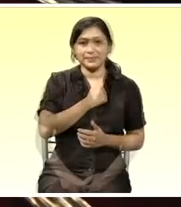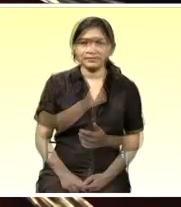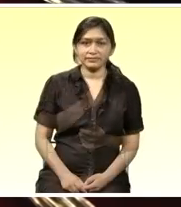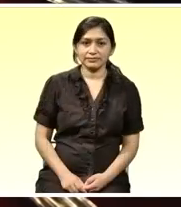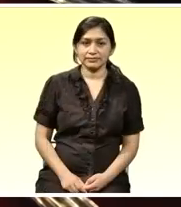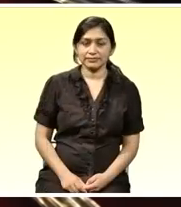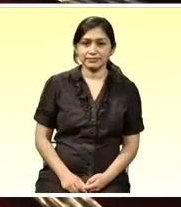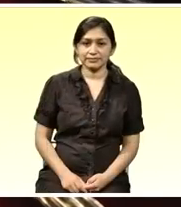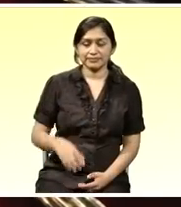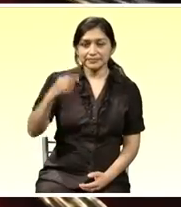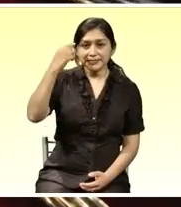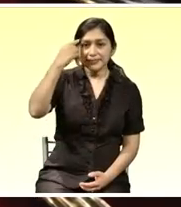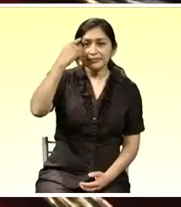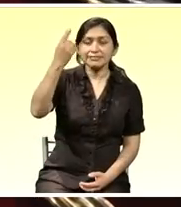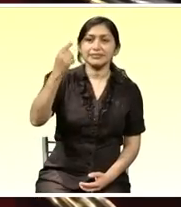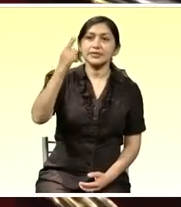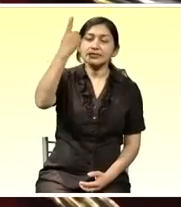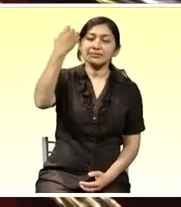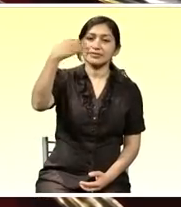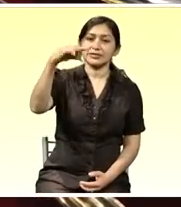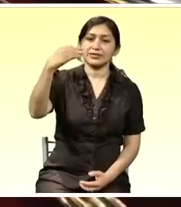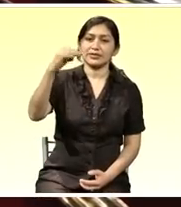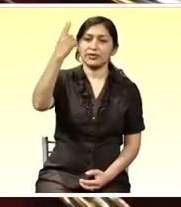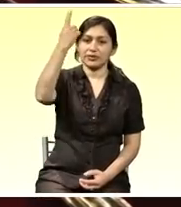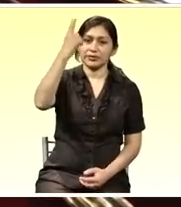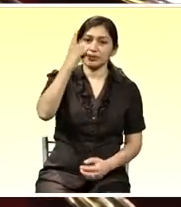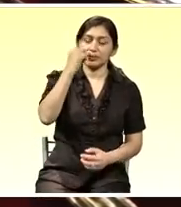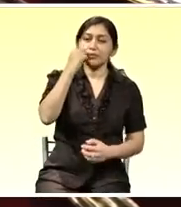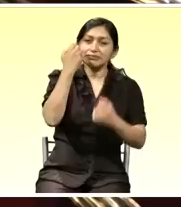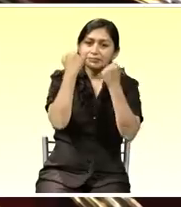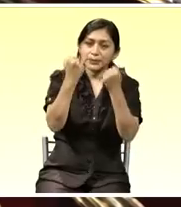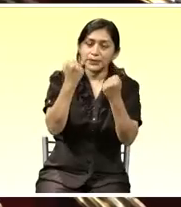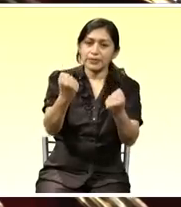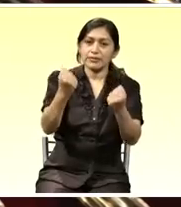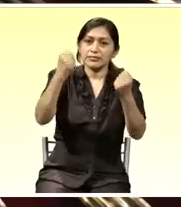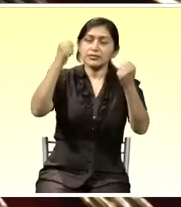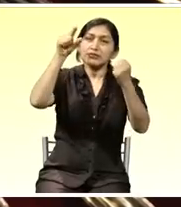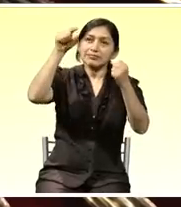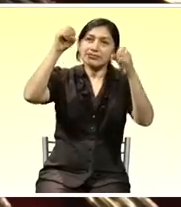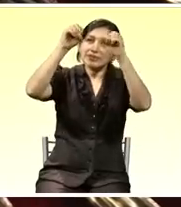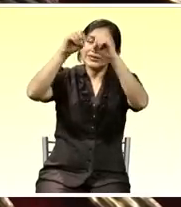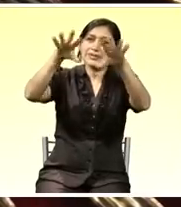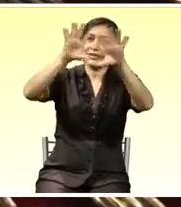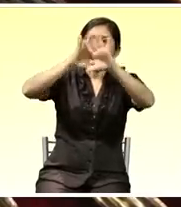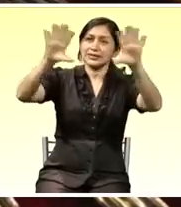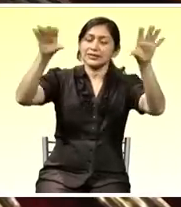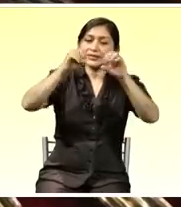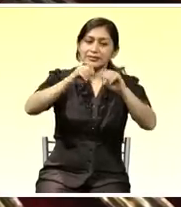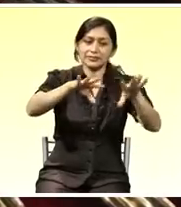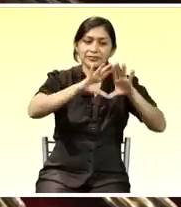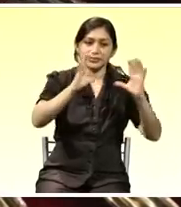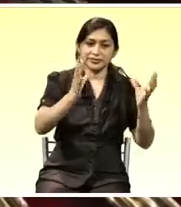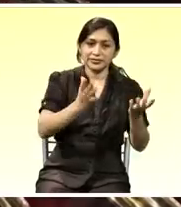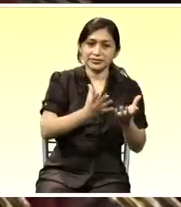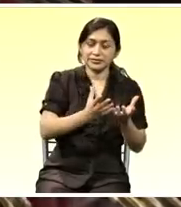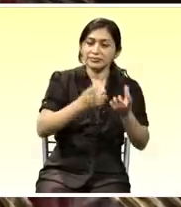crucificado. Creo en un solo Dios, Padre todopoderoso, creador del cielo y de la tierra, de